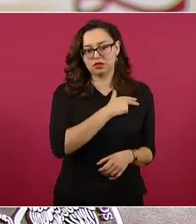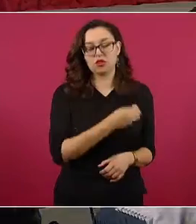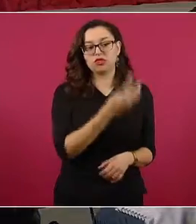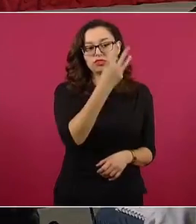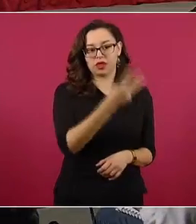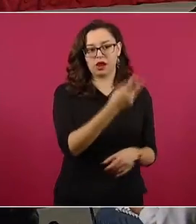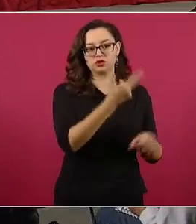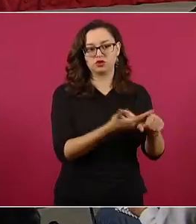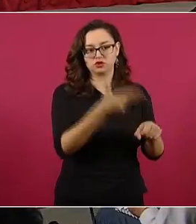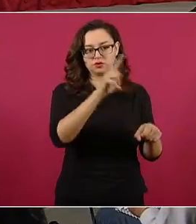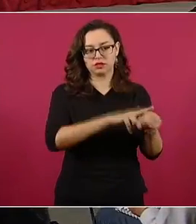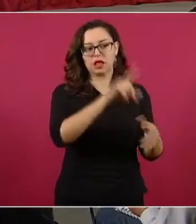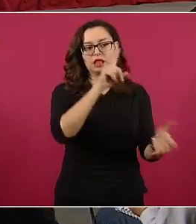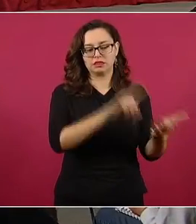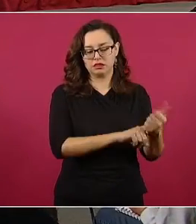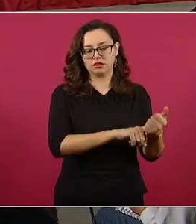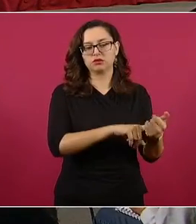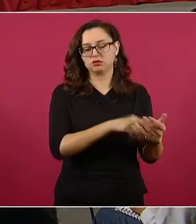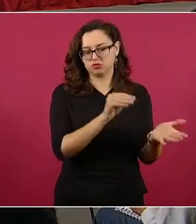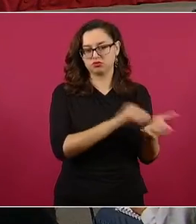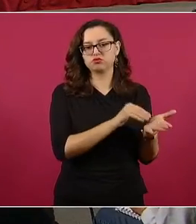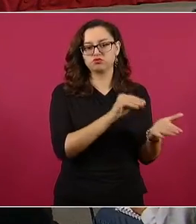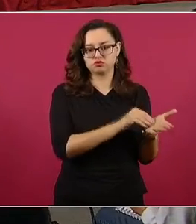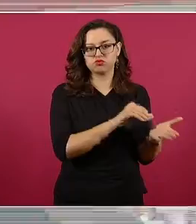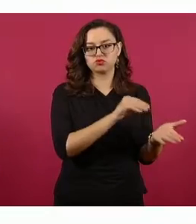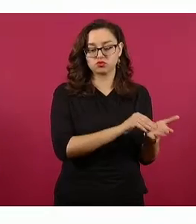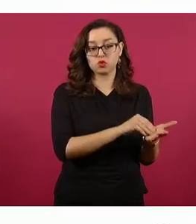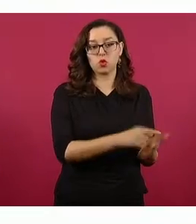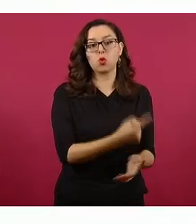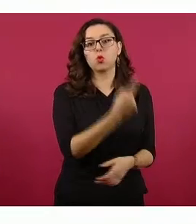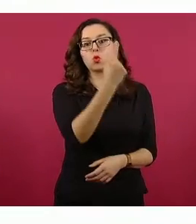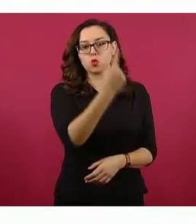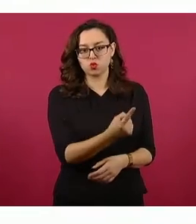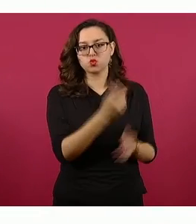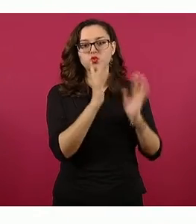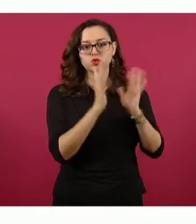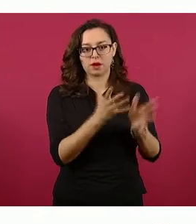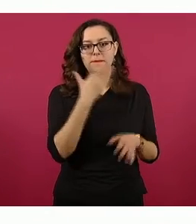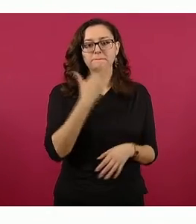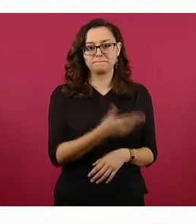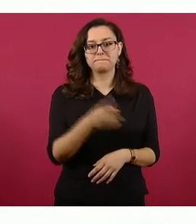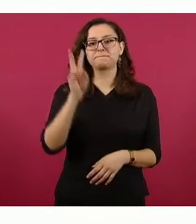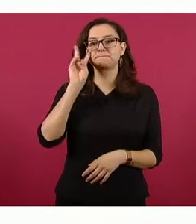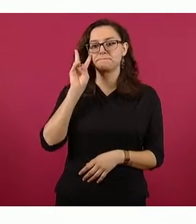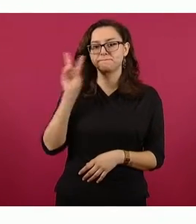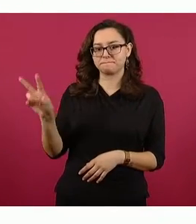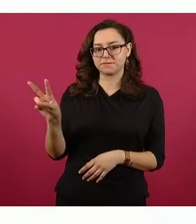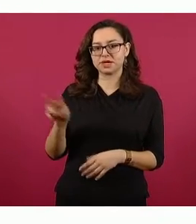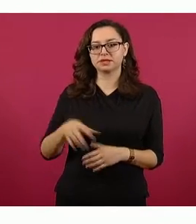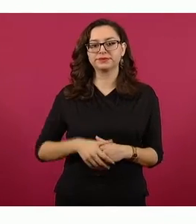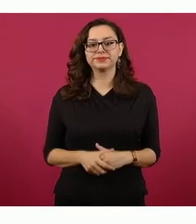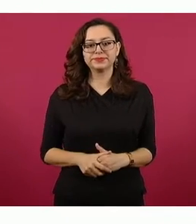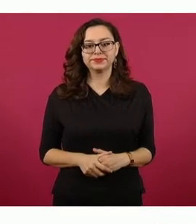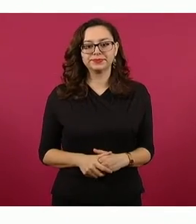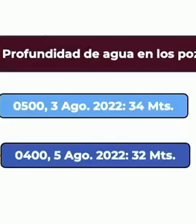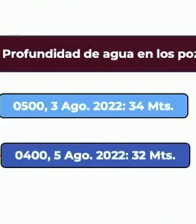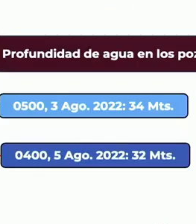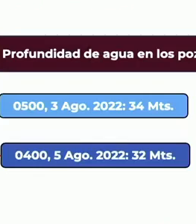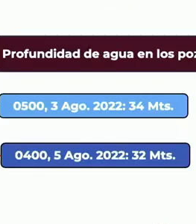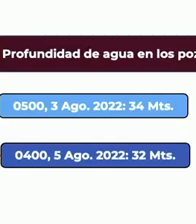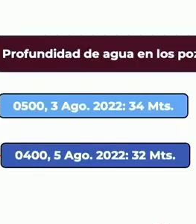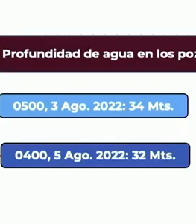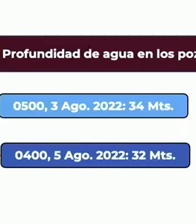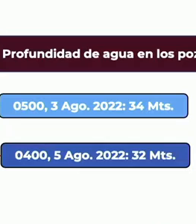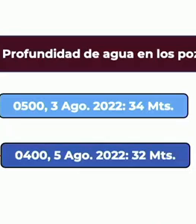encamados, uno que egresó desde luego porque tenía lesiones leves y otro que